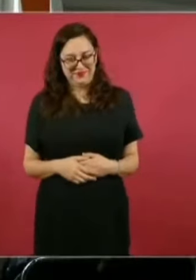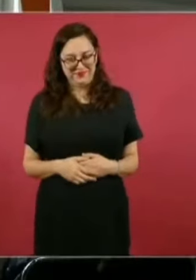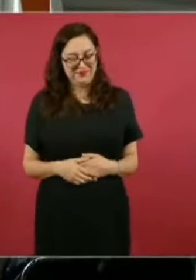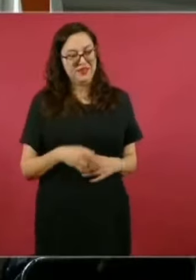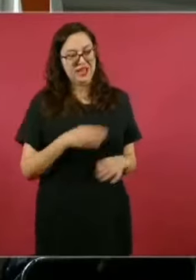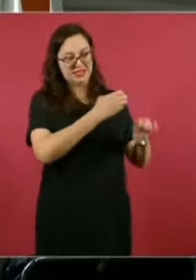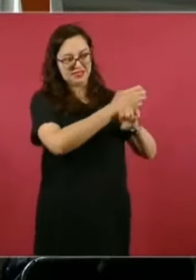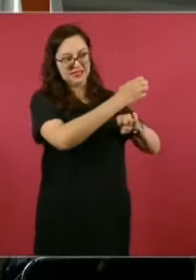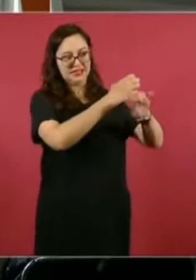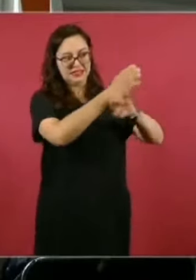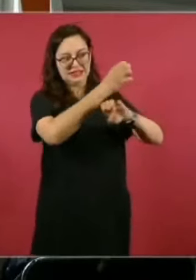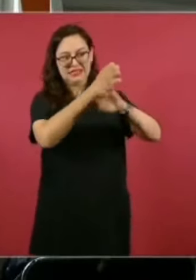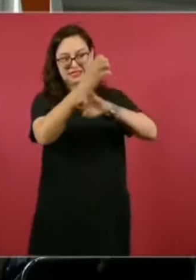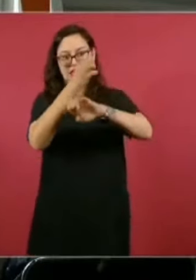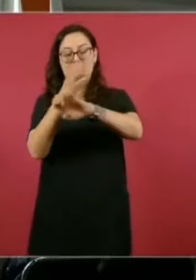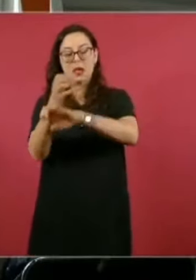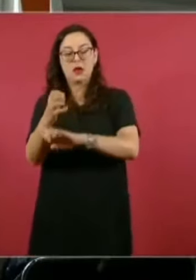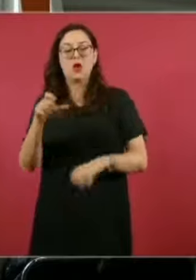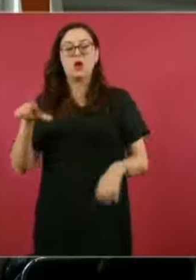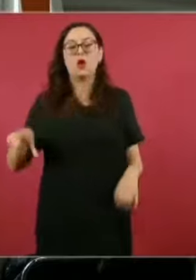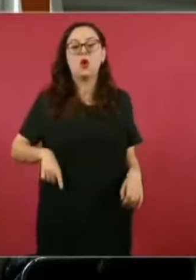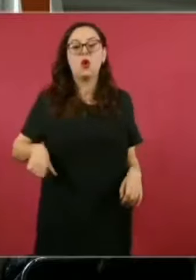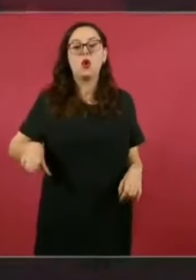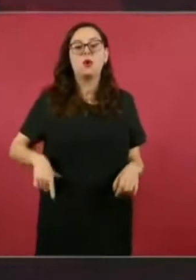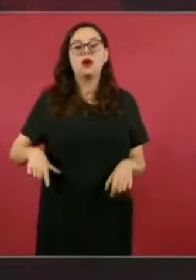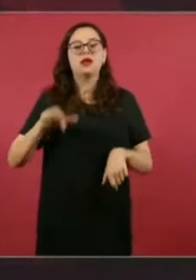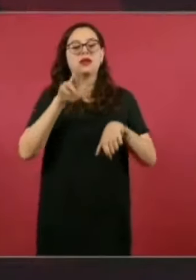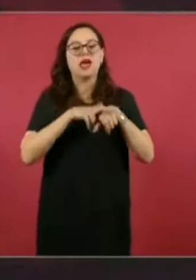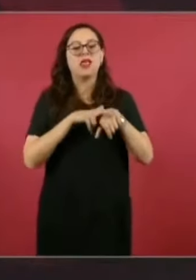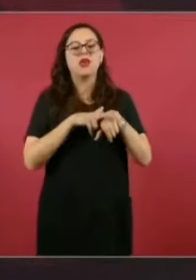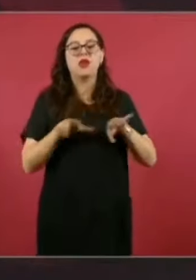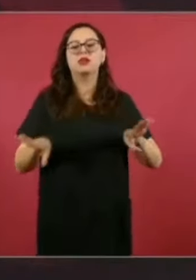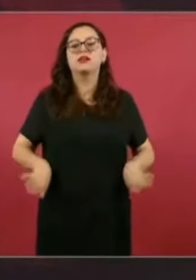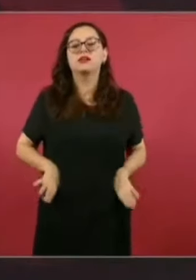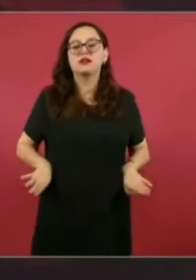Hay excepciones, honrosas, pero por lo general